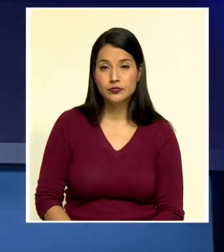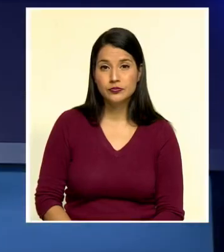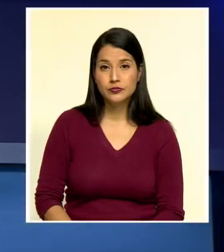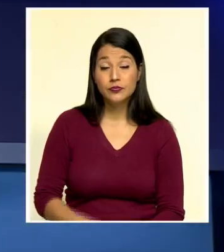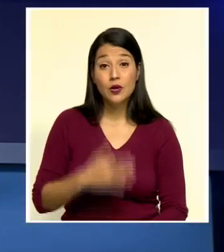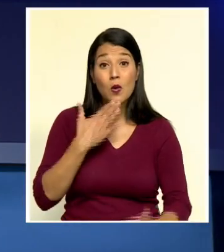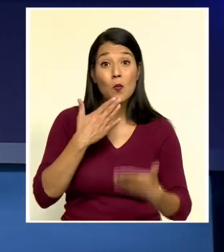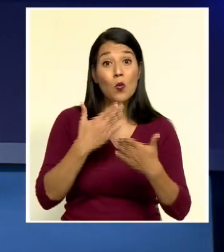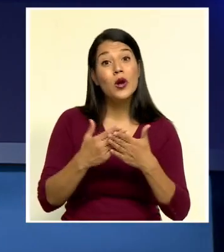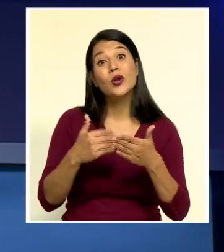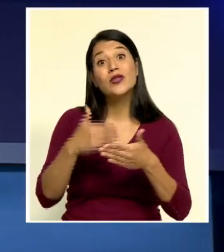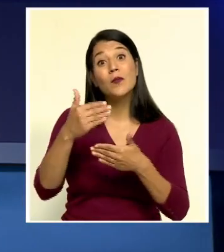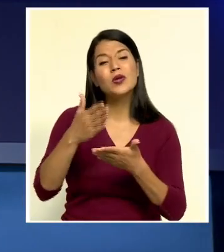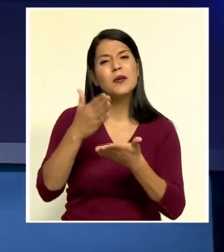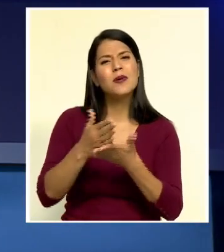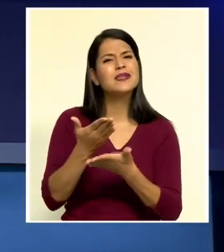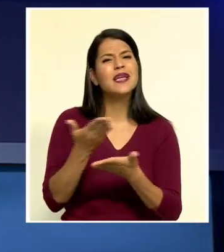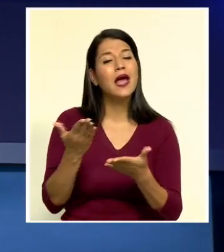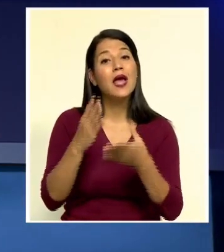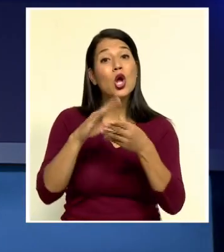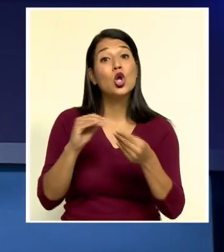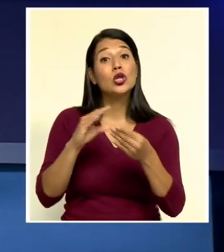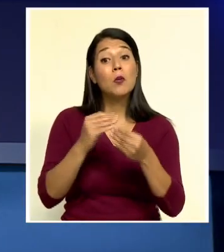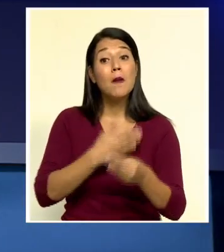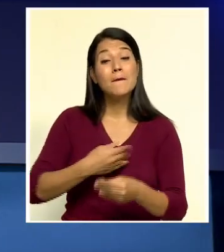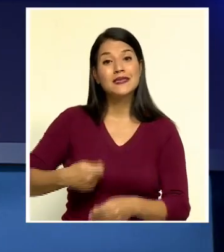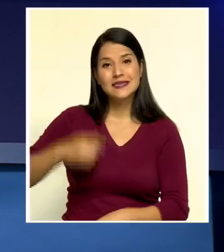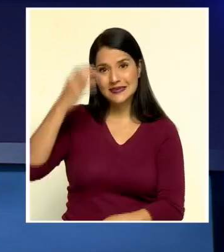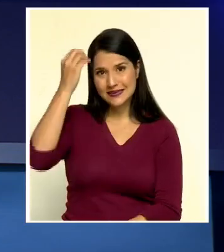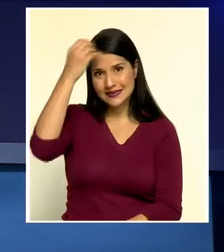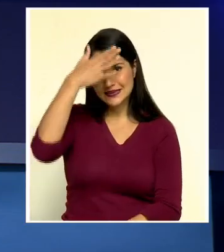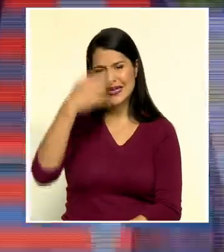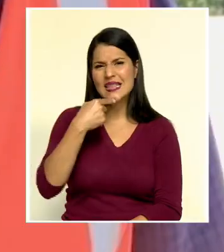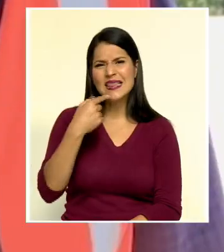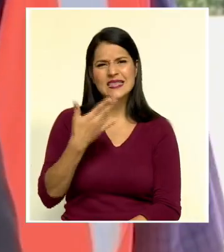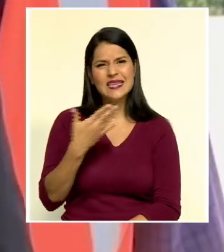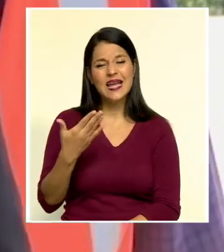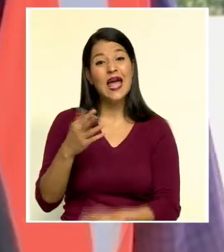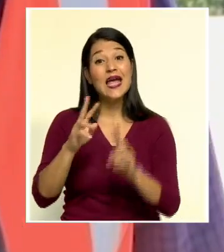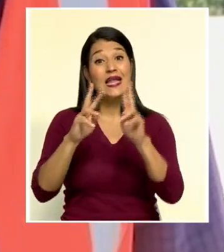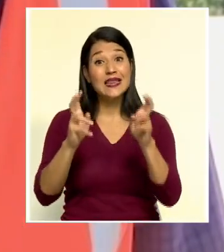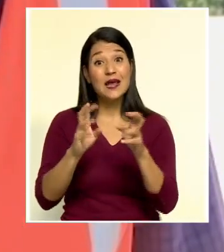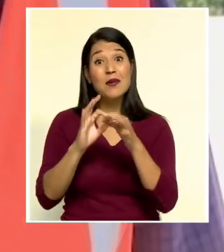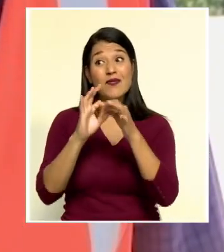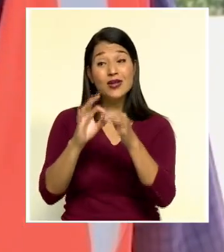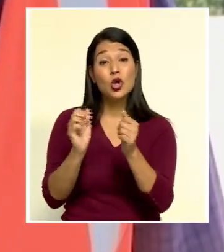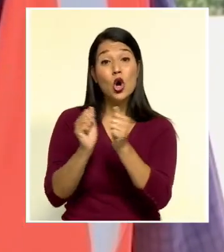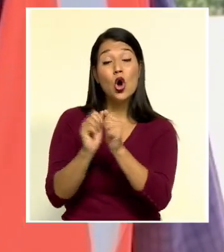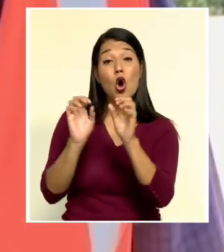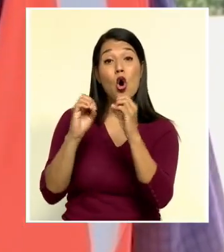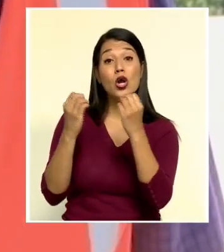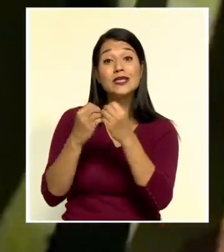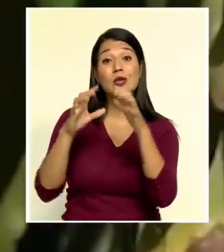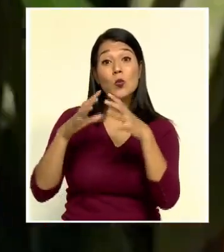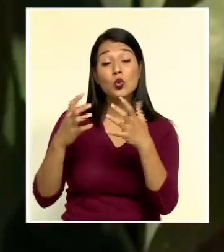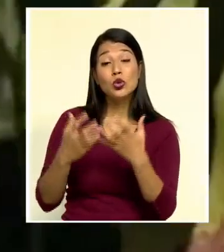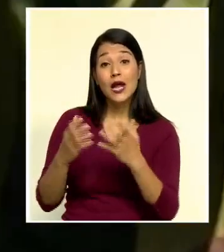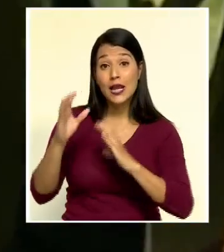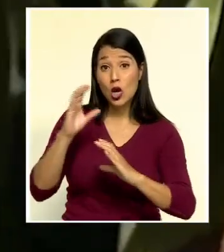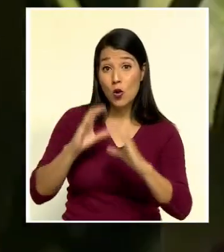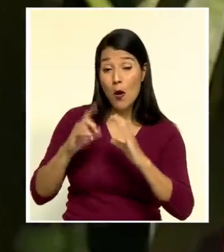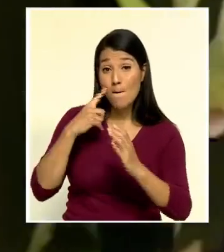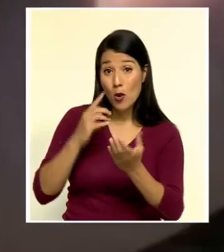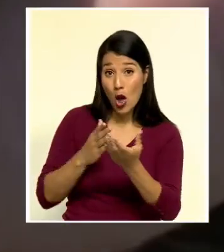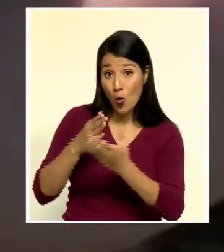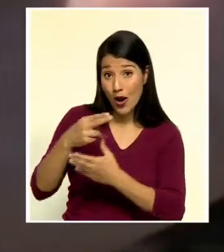Bueno, y al regreso le contamos que el presidente Alvarado asegura que el tema del litigio con la Organización Mundial del Comercio por el